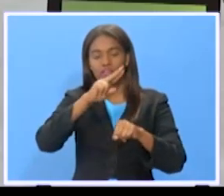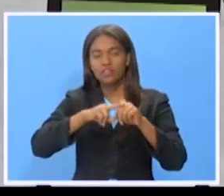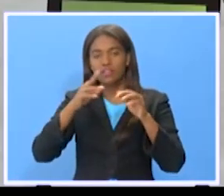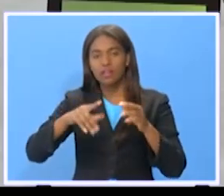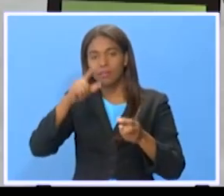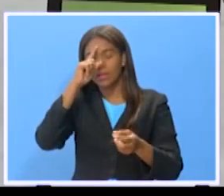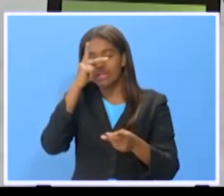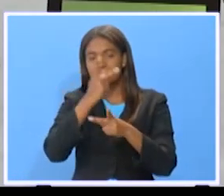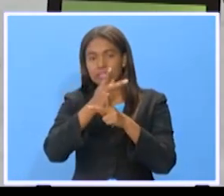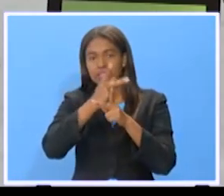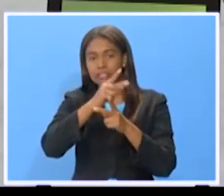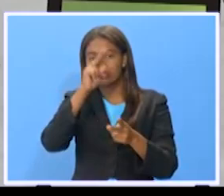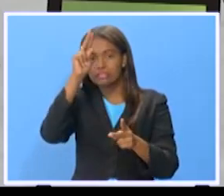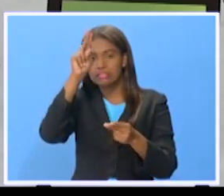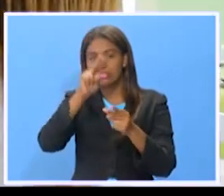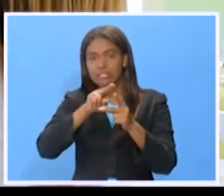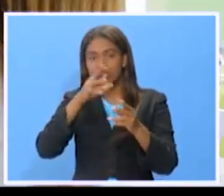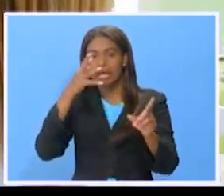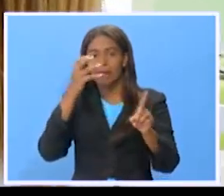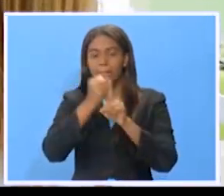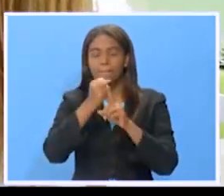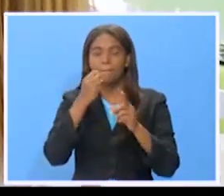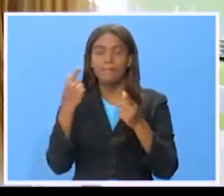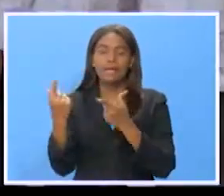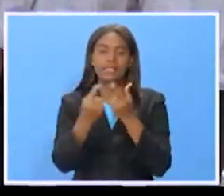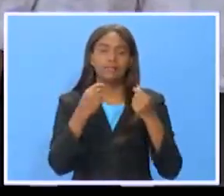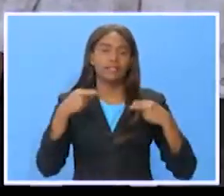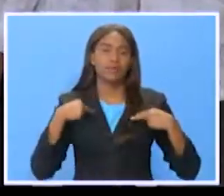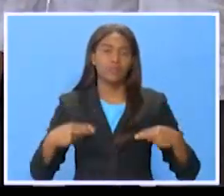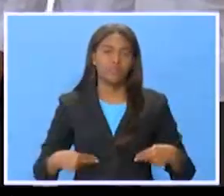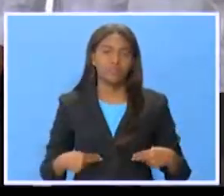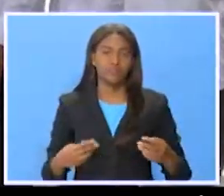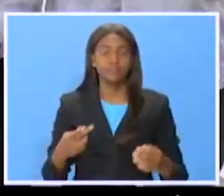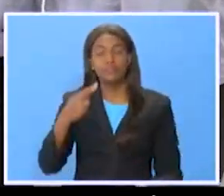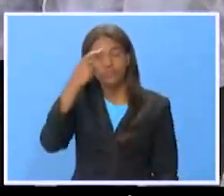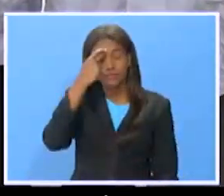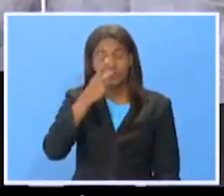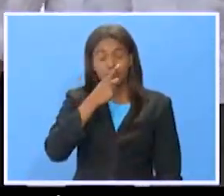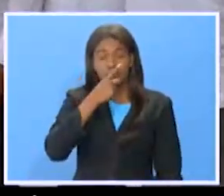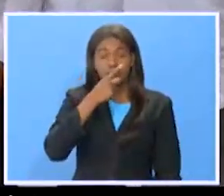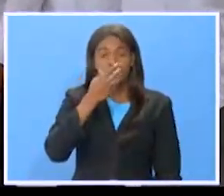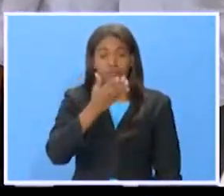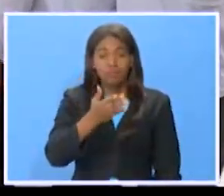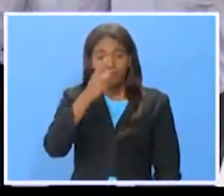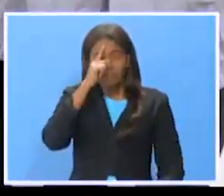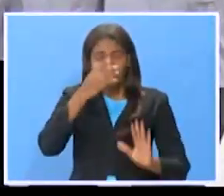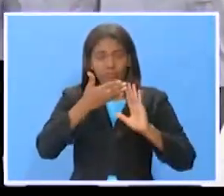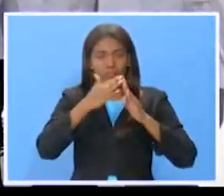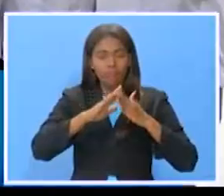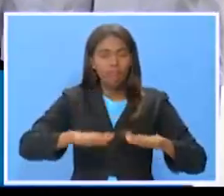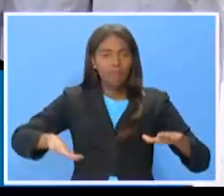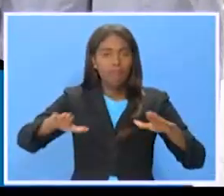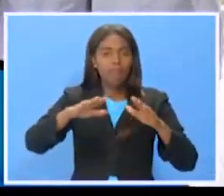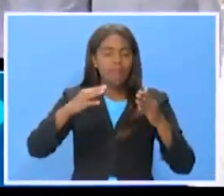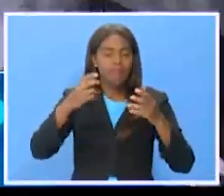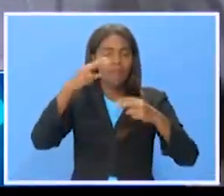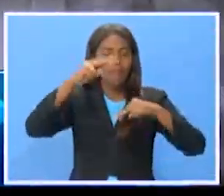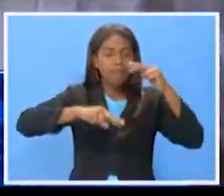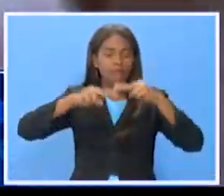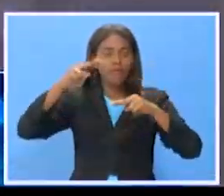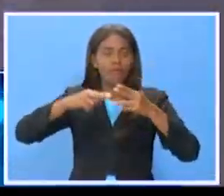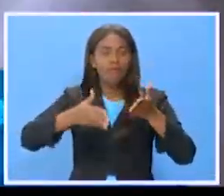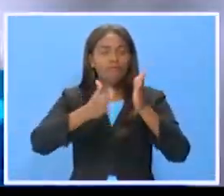mitigar el impacto de la actividad humana en el planeta. En República Dominicana, el auge del sector construcción ha demandado